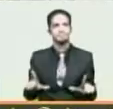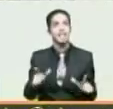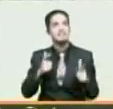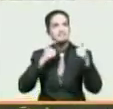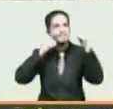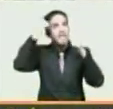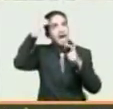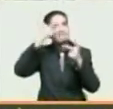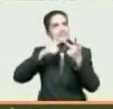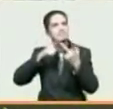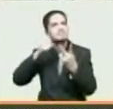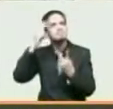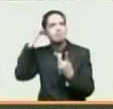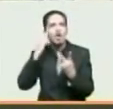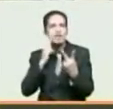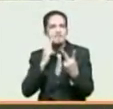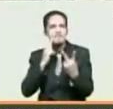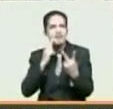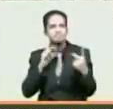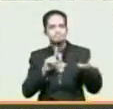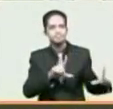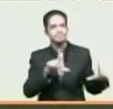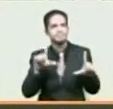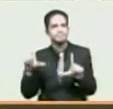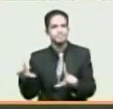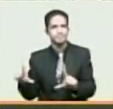y Simón Bolívar.